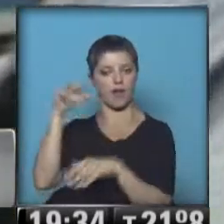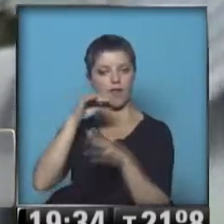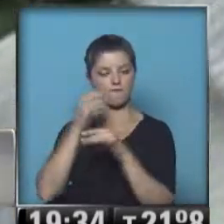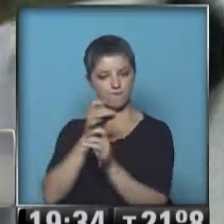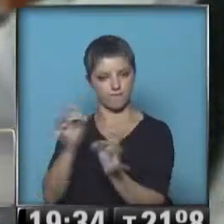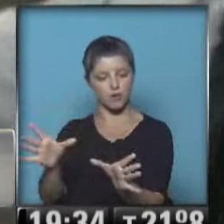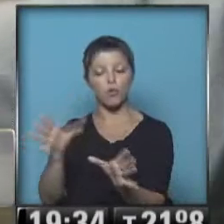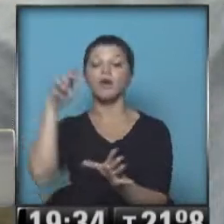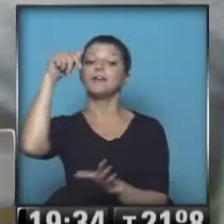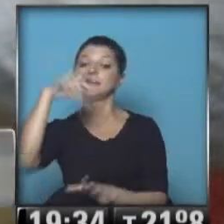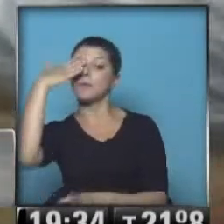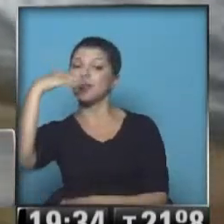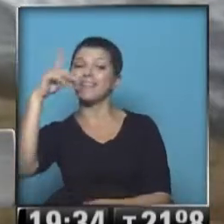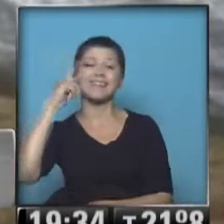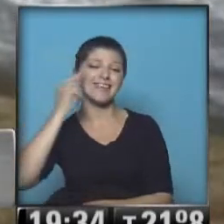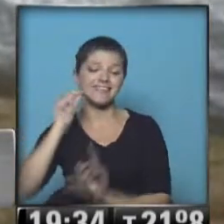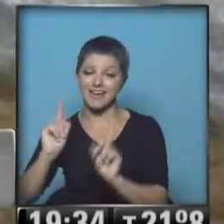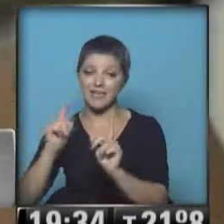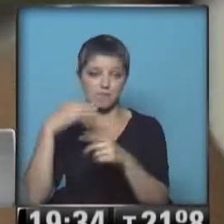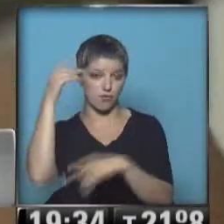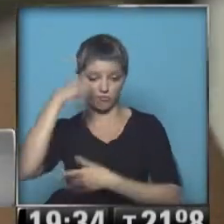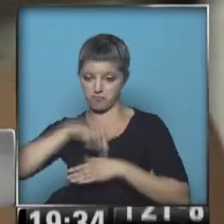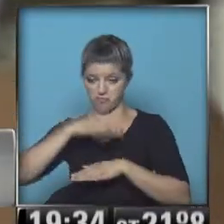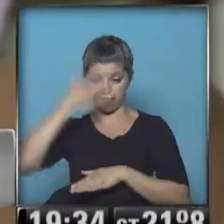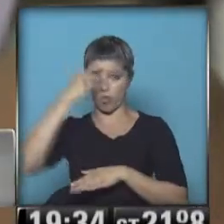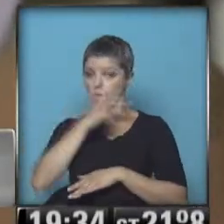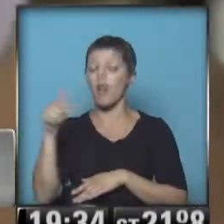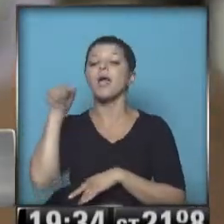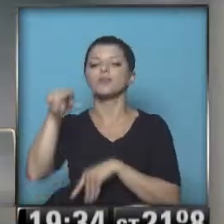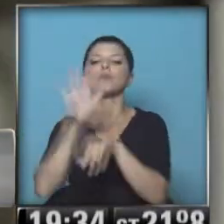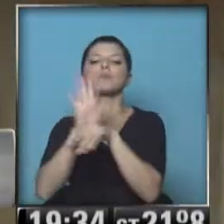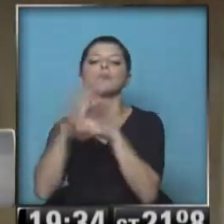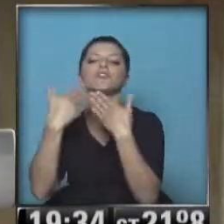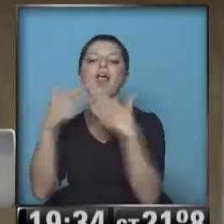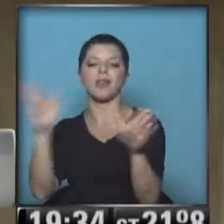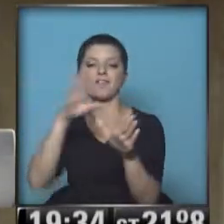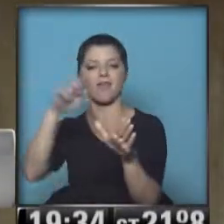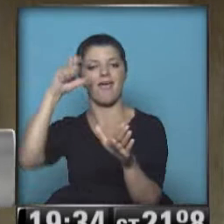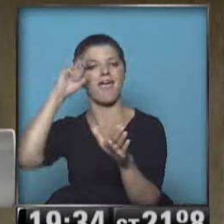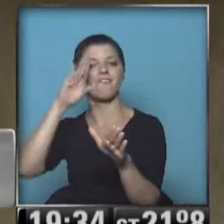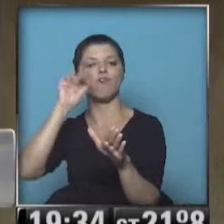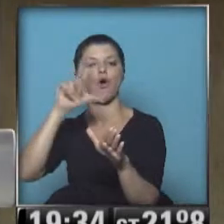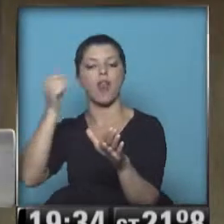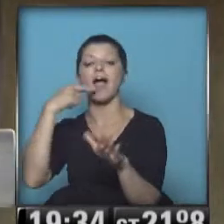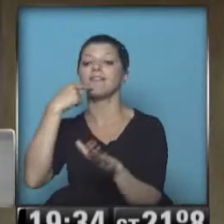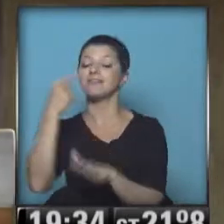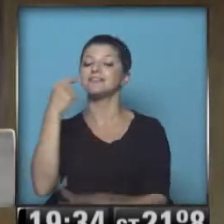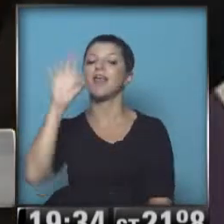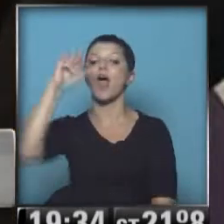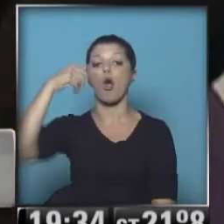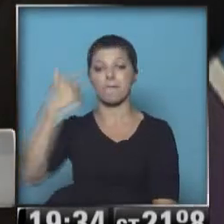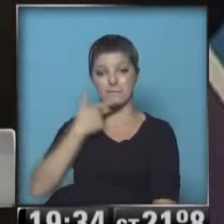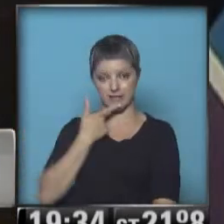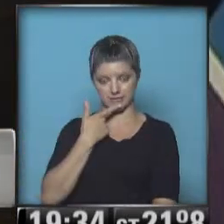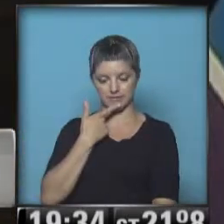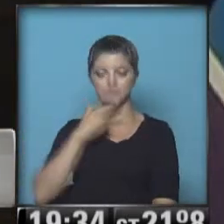días sin que se presenten infectados, logra el estatus de libre de ébola por la Organización Mundial de la Salud.